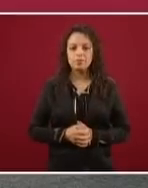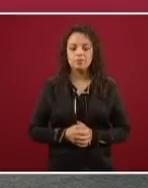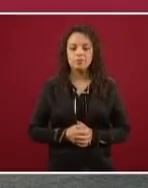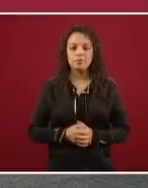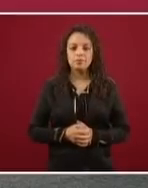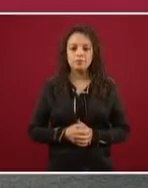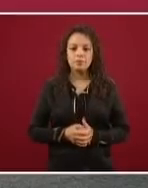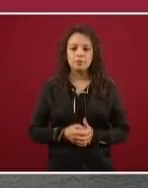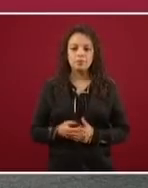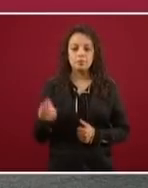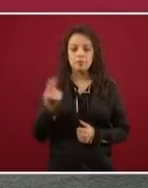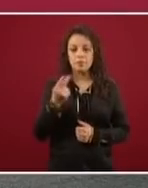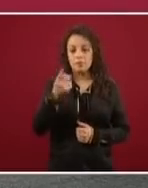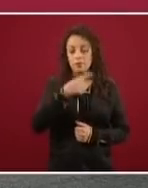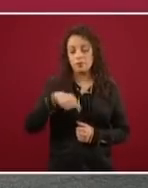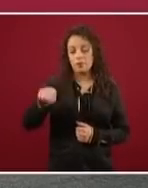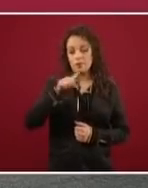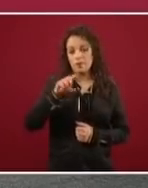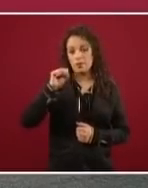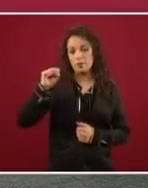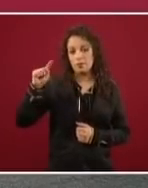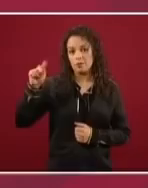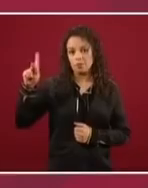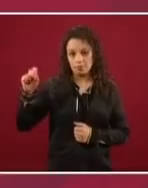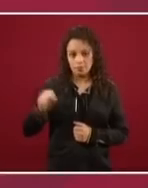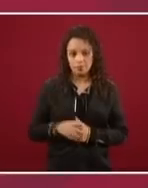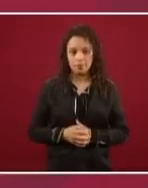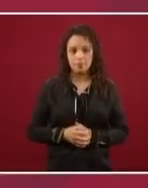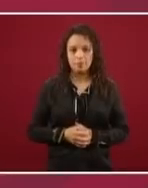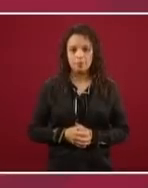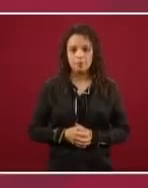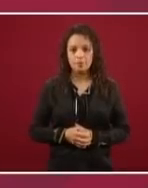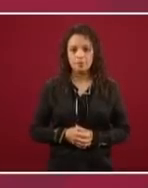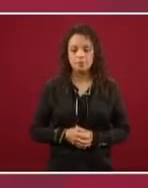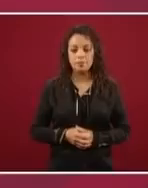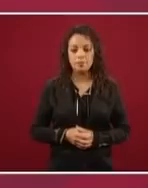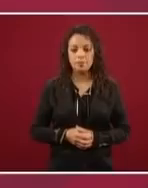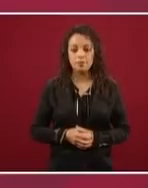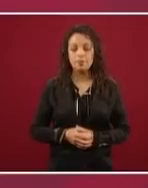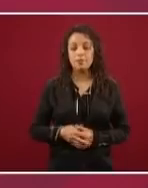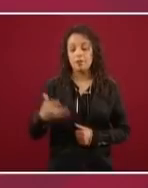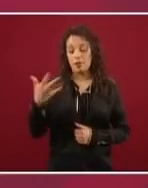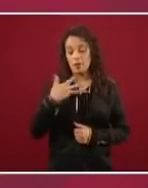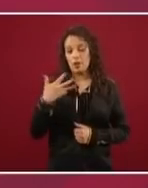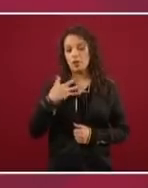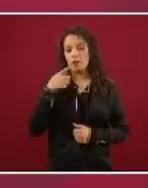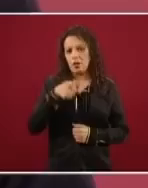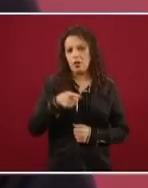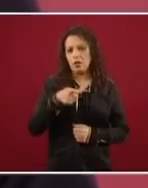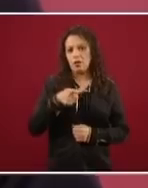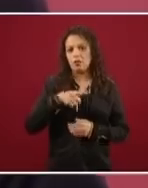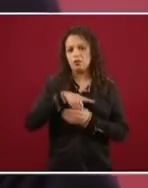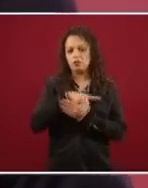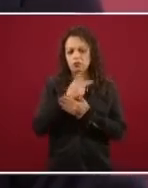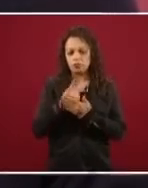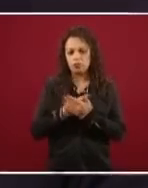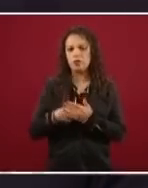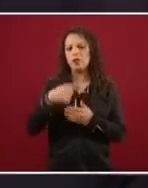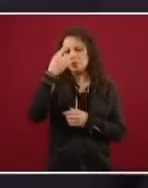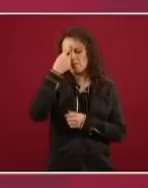procurar la cgt del trabajo es que tenemos un programa para vigilar